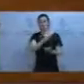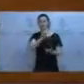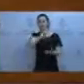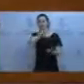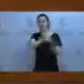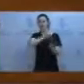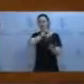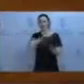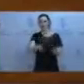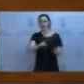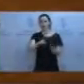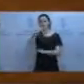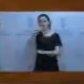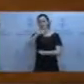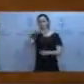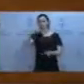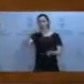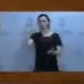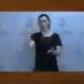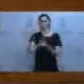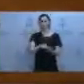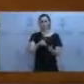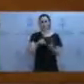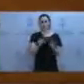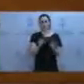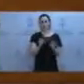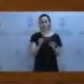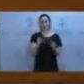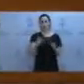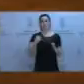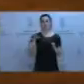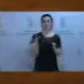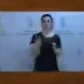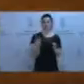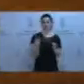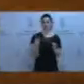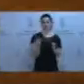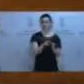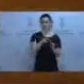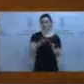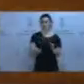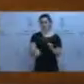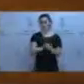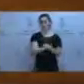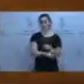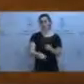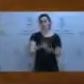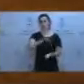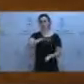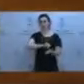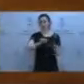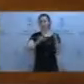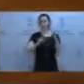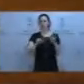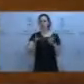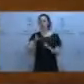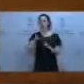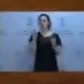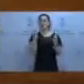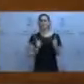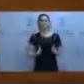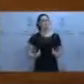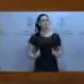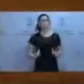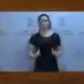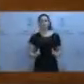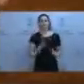que en Gijón, 200.000, con lo que tendrían las mismas obligaciones de estar en el área central, pero no los mismos derechos.